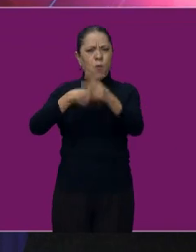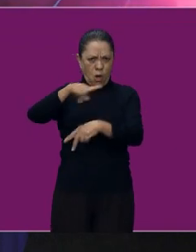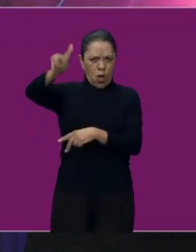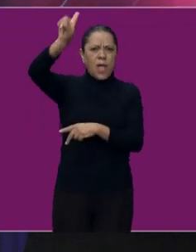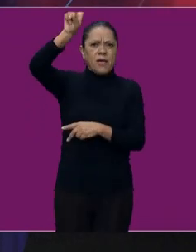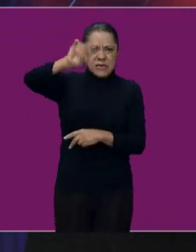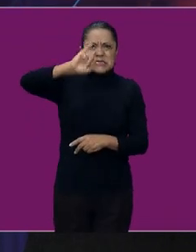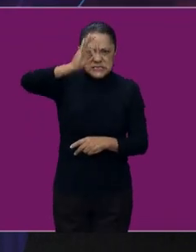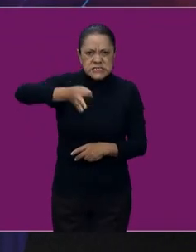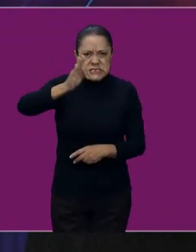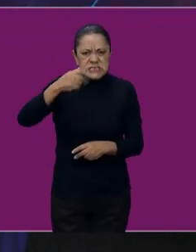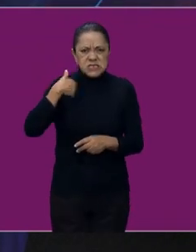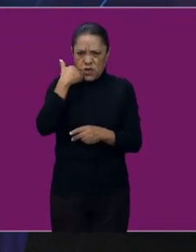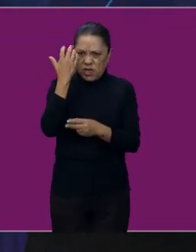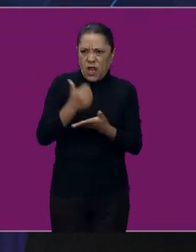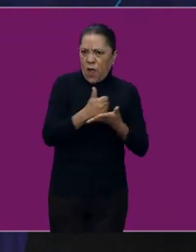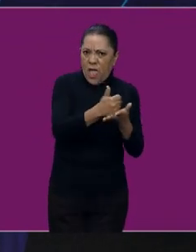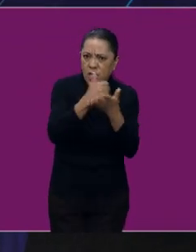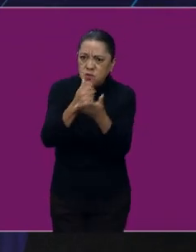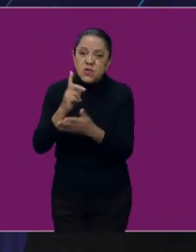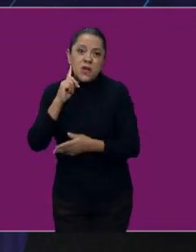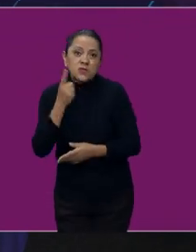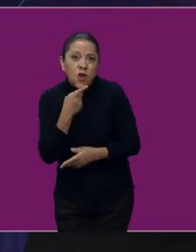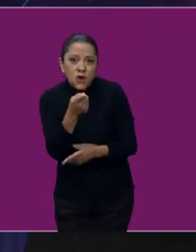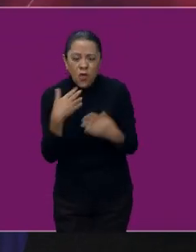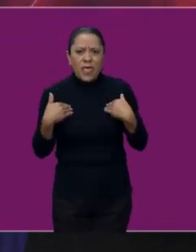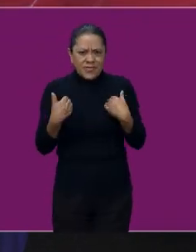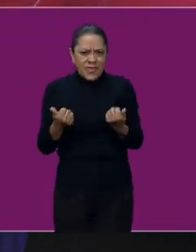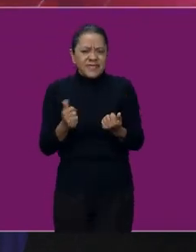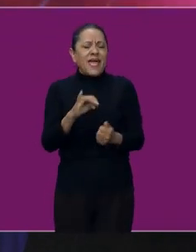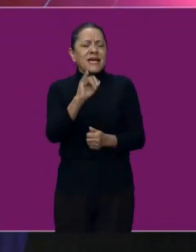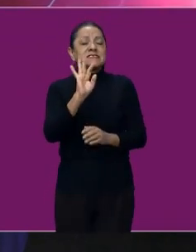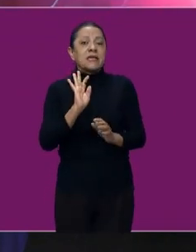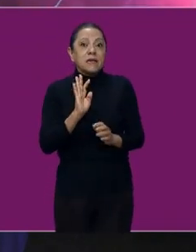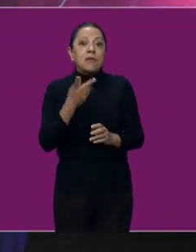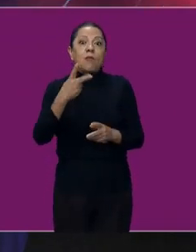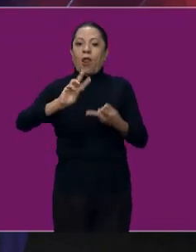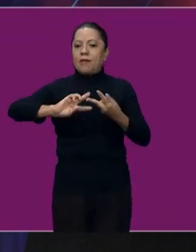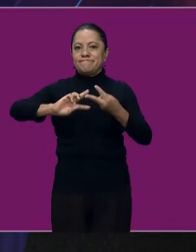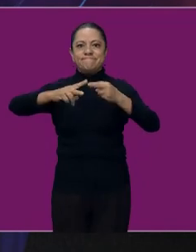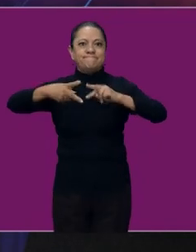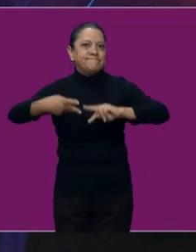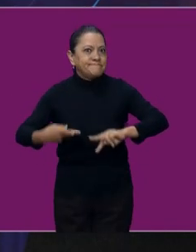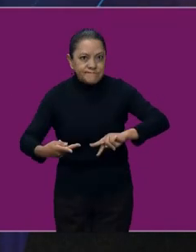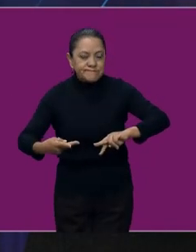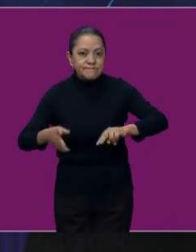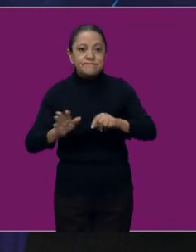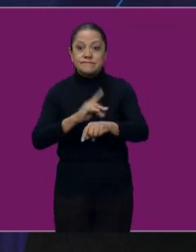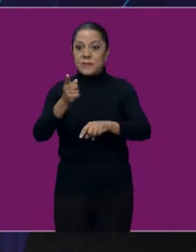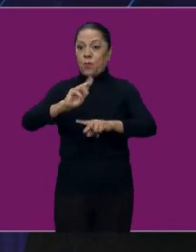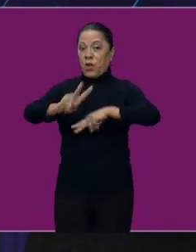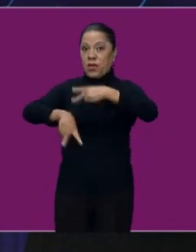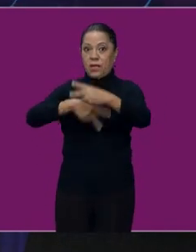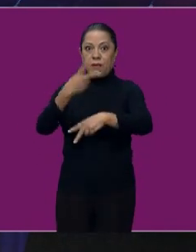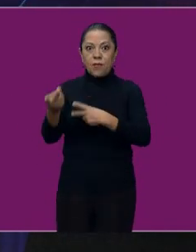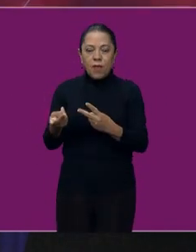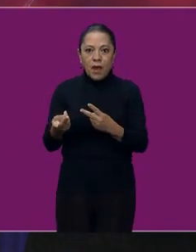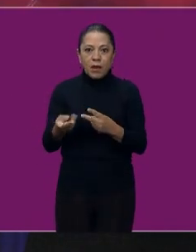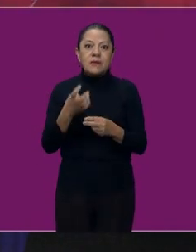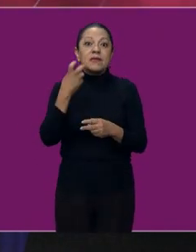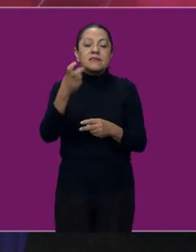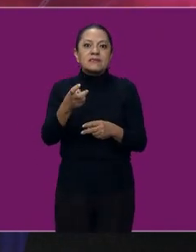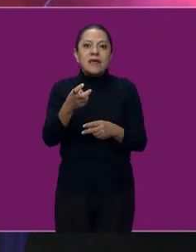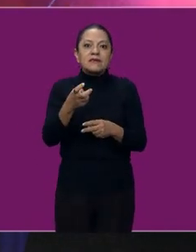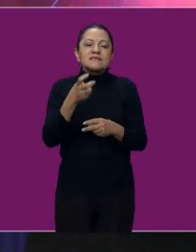quiero ayudar a los sordos a que entiendan pero sale al revés porque van y están dando